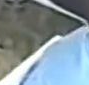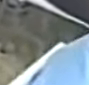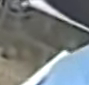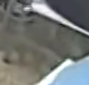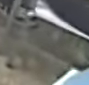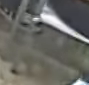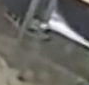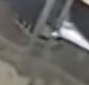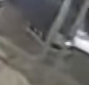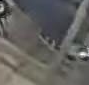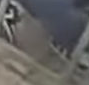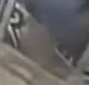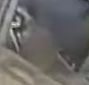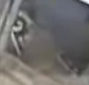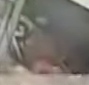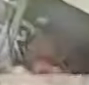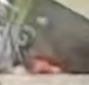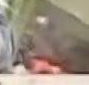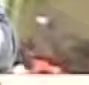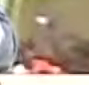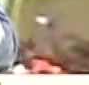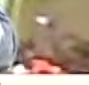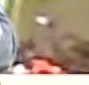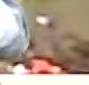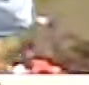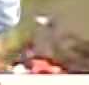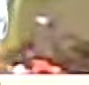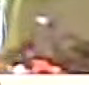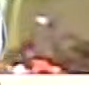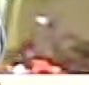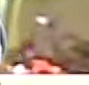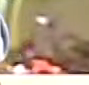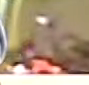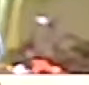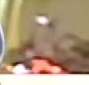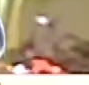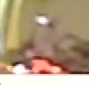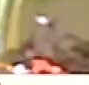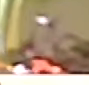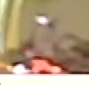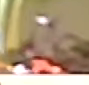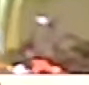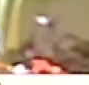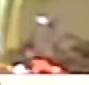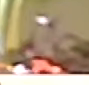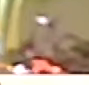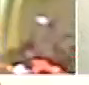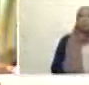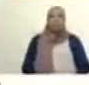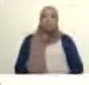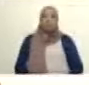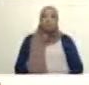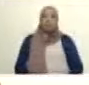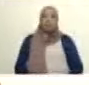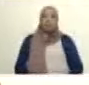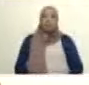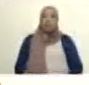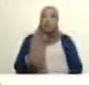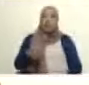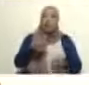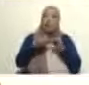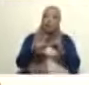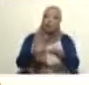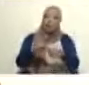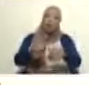es amar, es vivir. Y mantener el esfuerzo de manera perseverante,